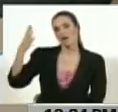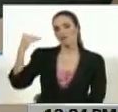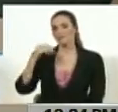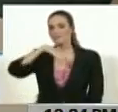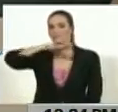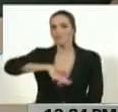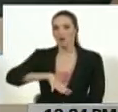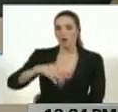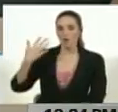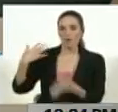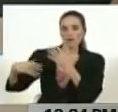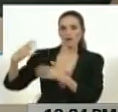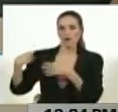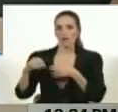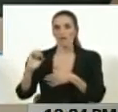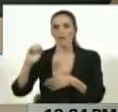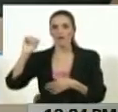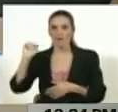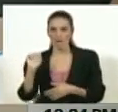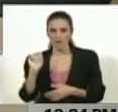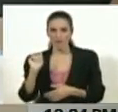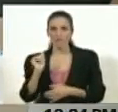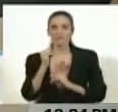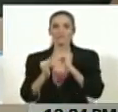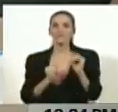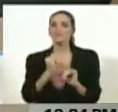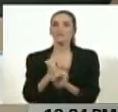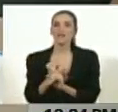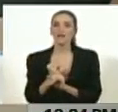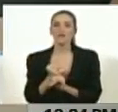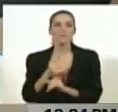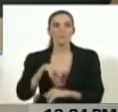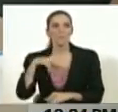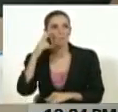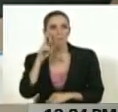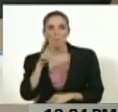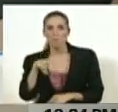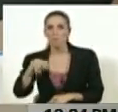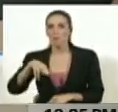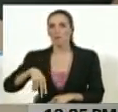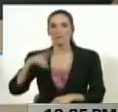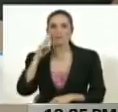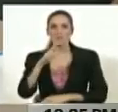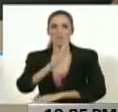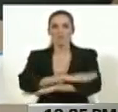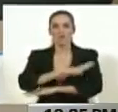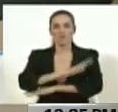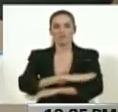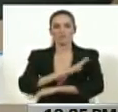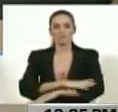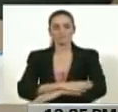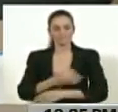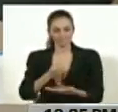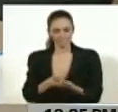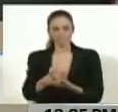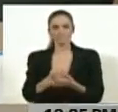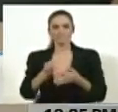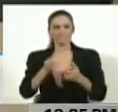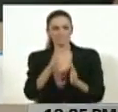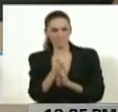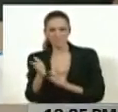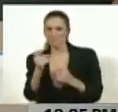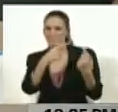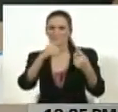historia de las organizaciones internacionales habíamos visto un comportamiento tan ilícito desviado